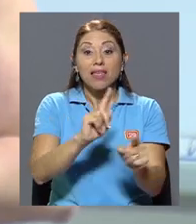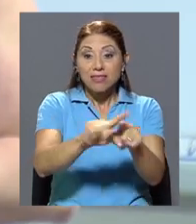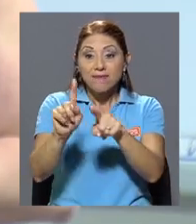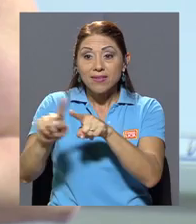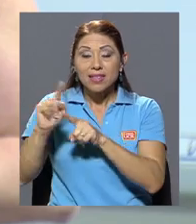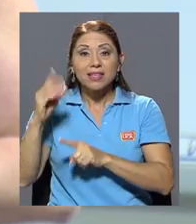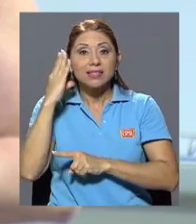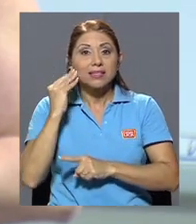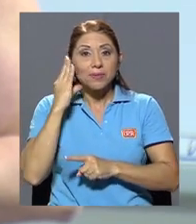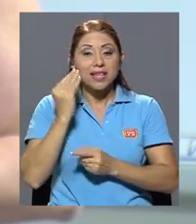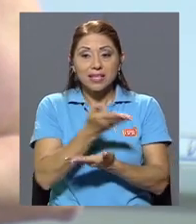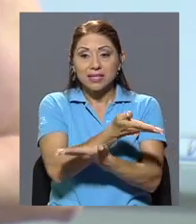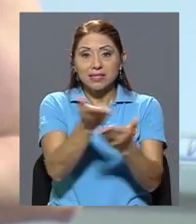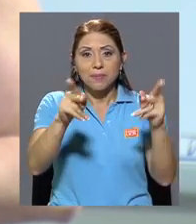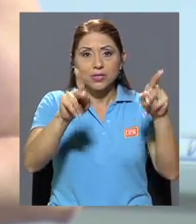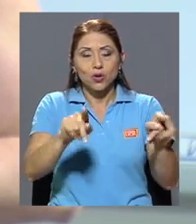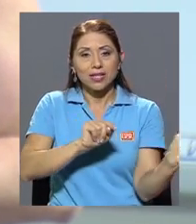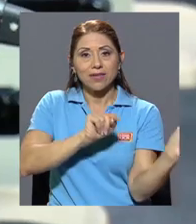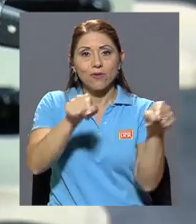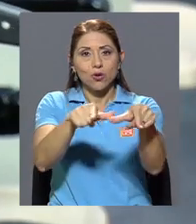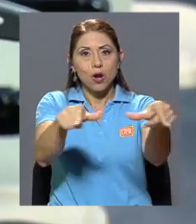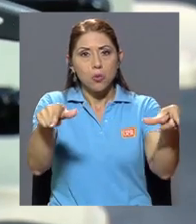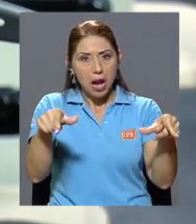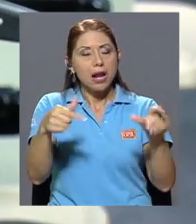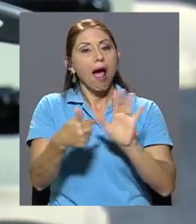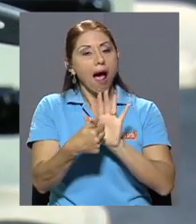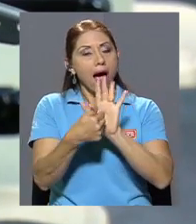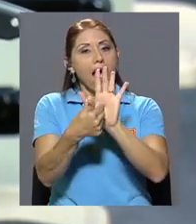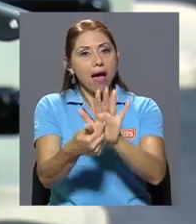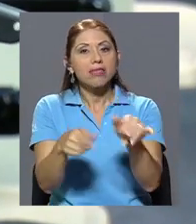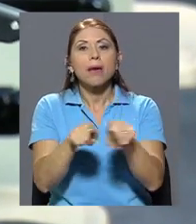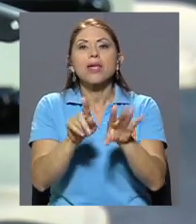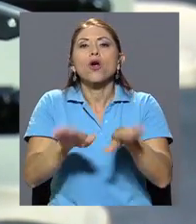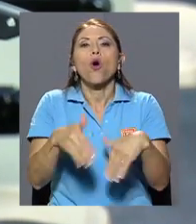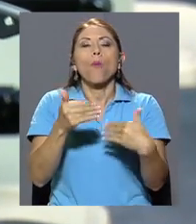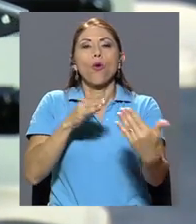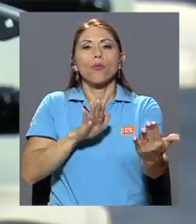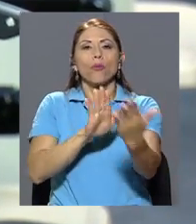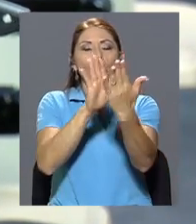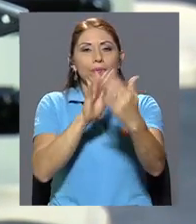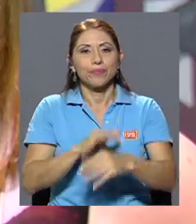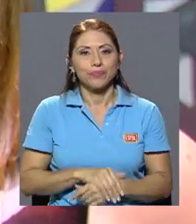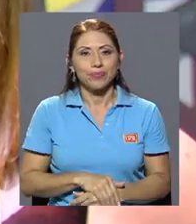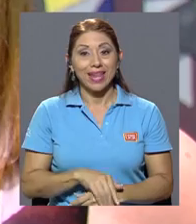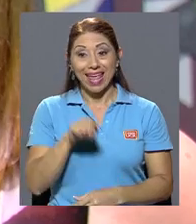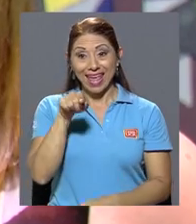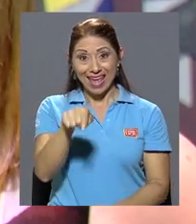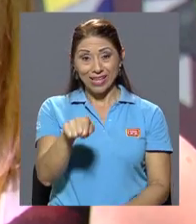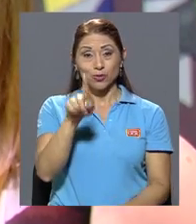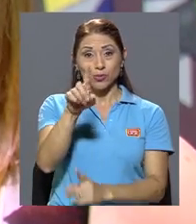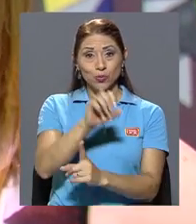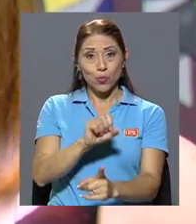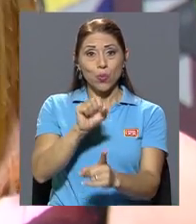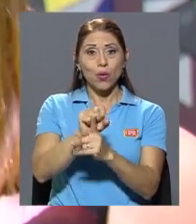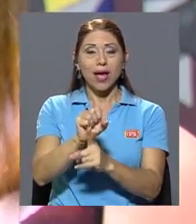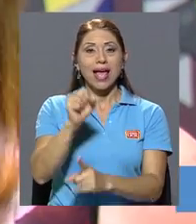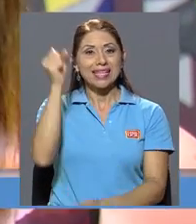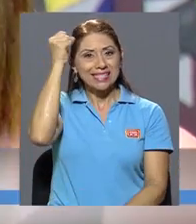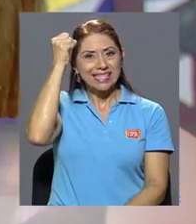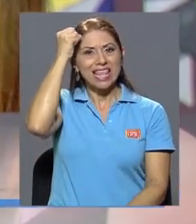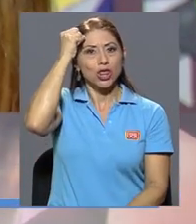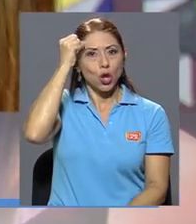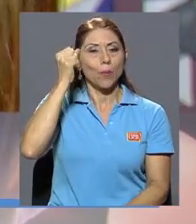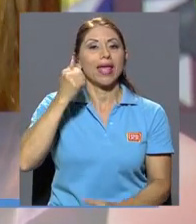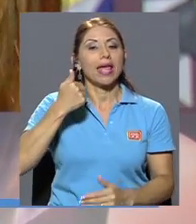a cargo de los y las asistentes, así como sus formas de abordarlas. Es un síndrome que va